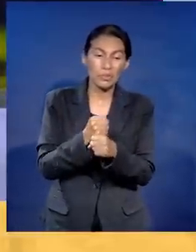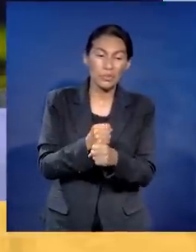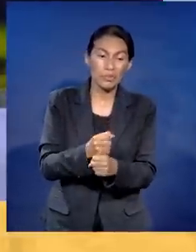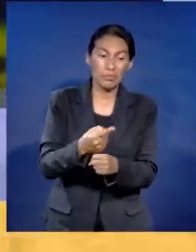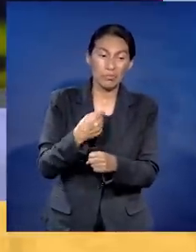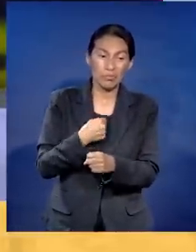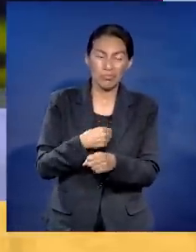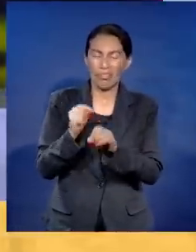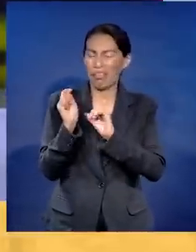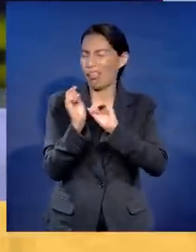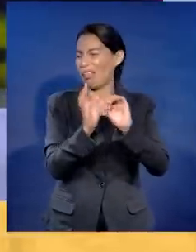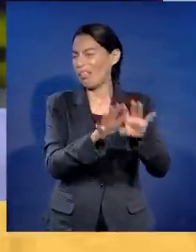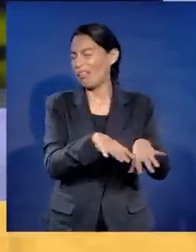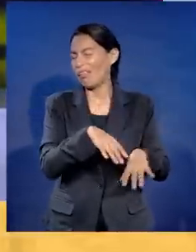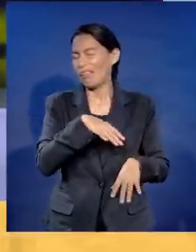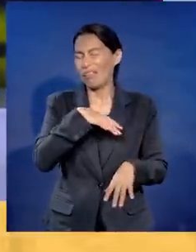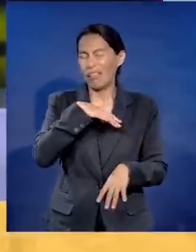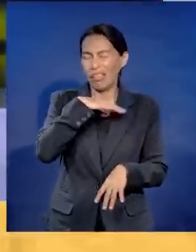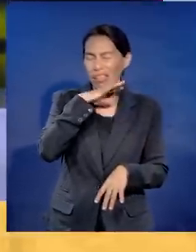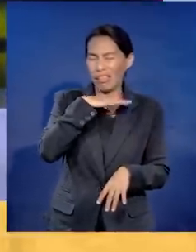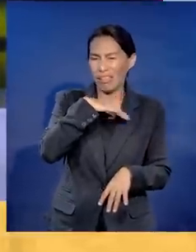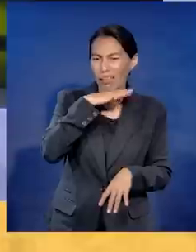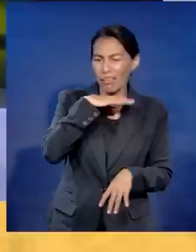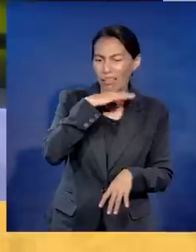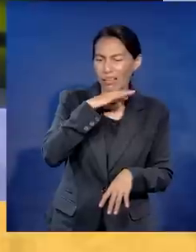si el que sufrió